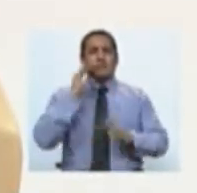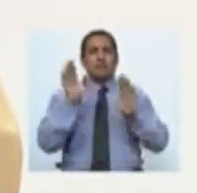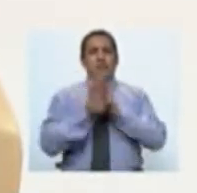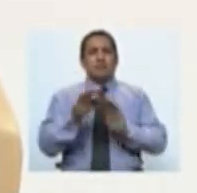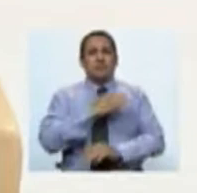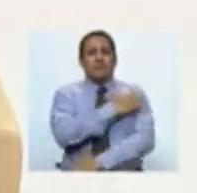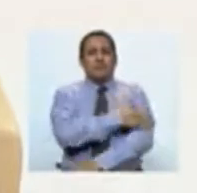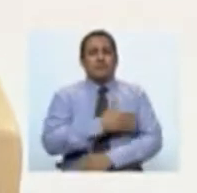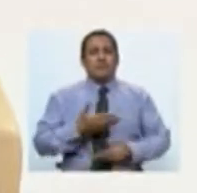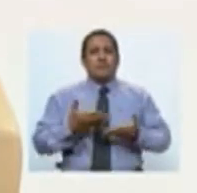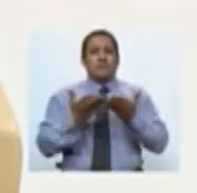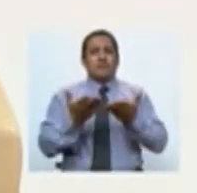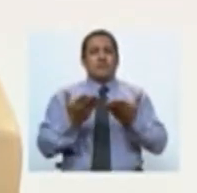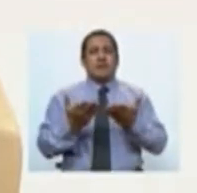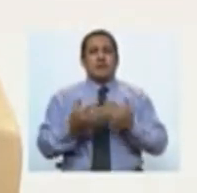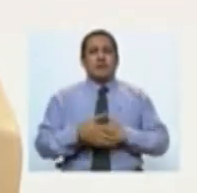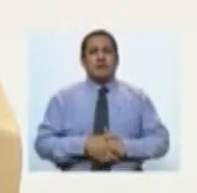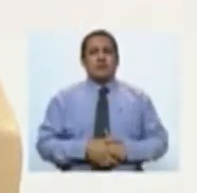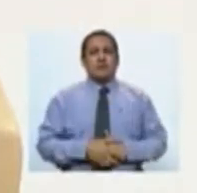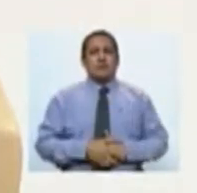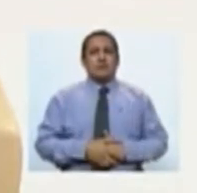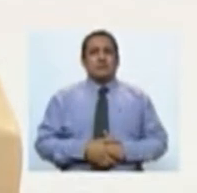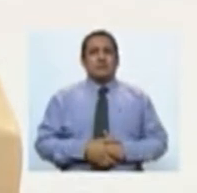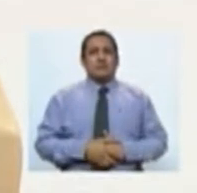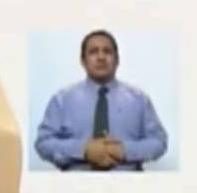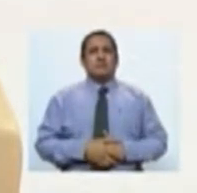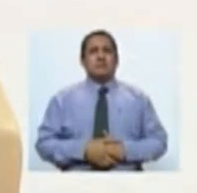entiende, favorecería